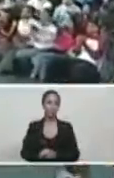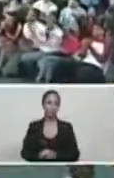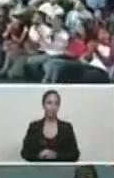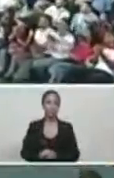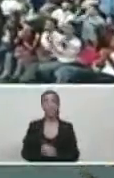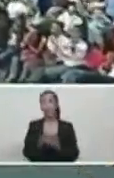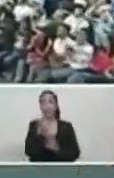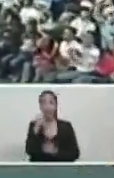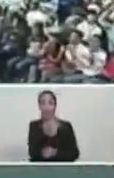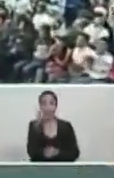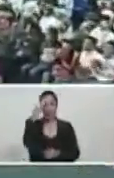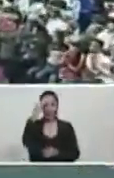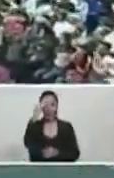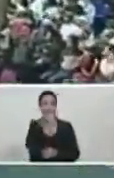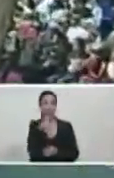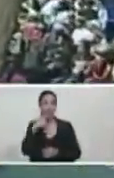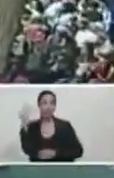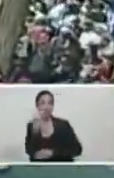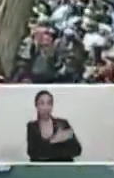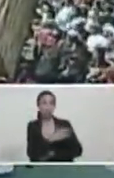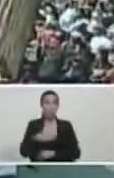3-1 a la selección argentina.